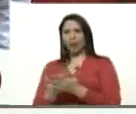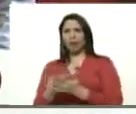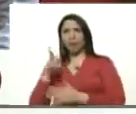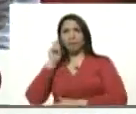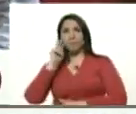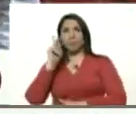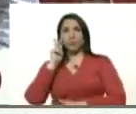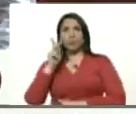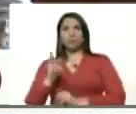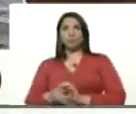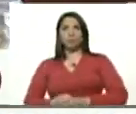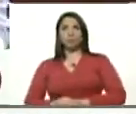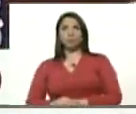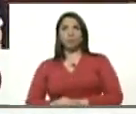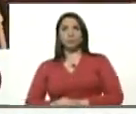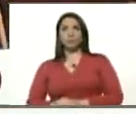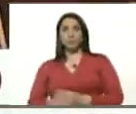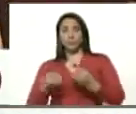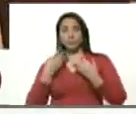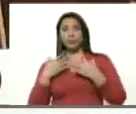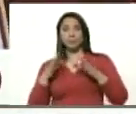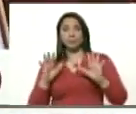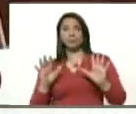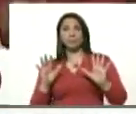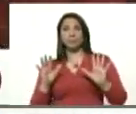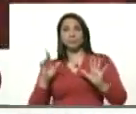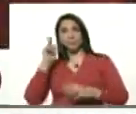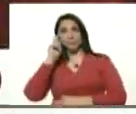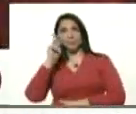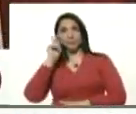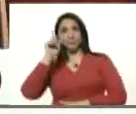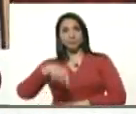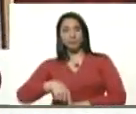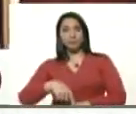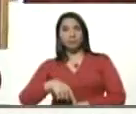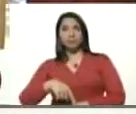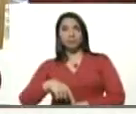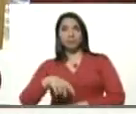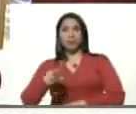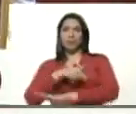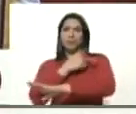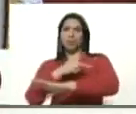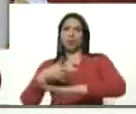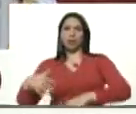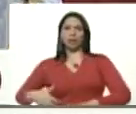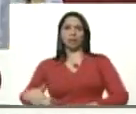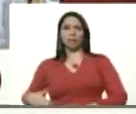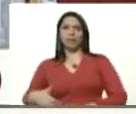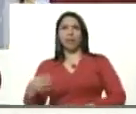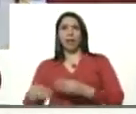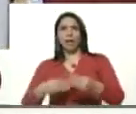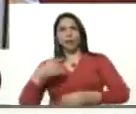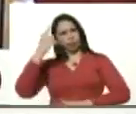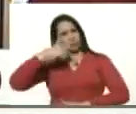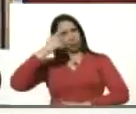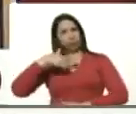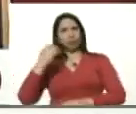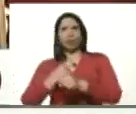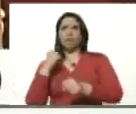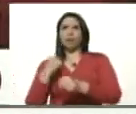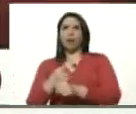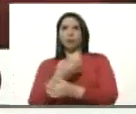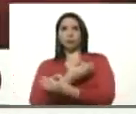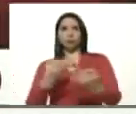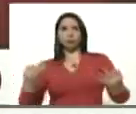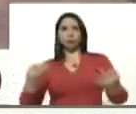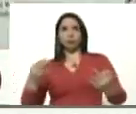profesor. Bueno, Earle, profesor también de generaciones, poeta y humorista, ha hecho una semblanza extraordinaria de